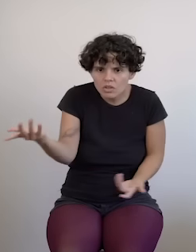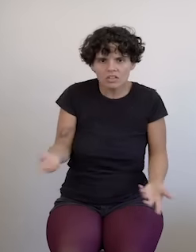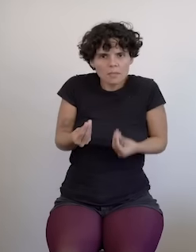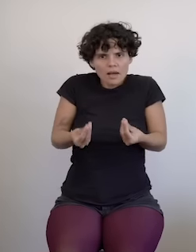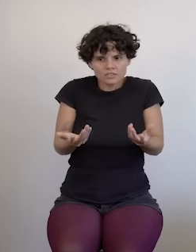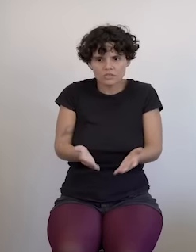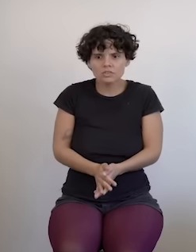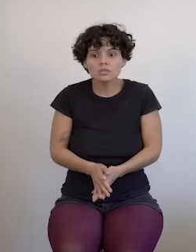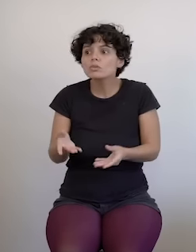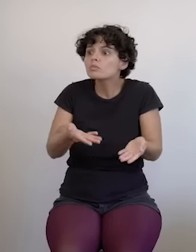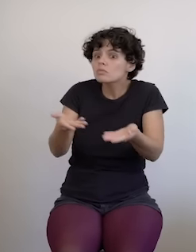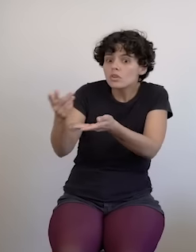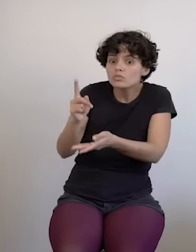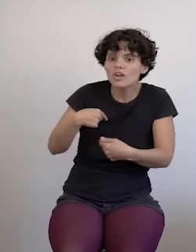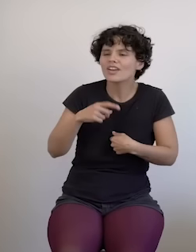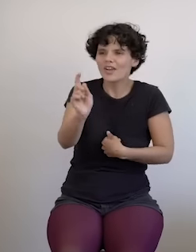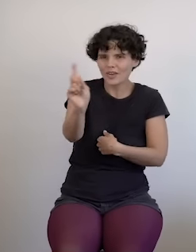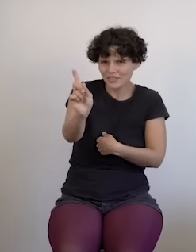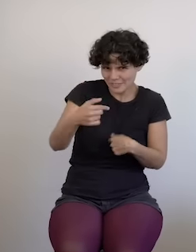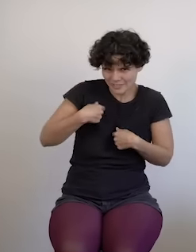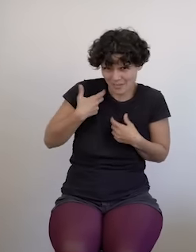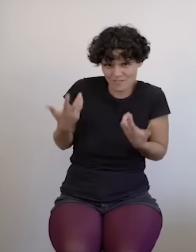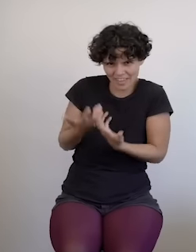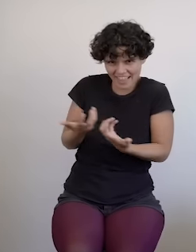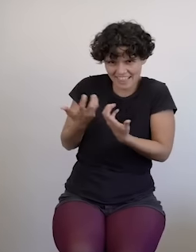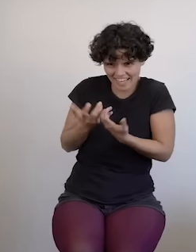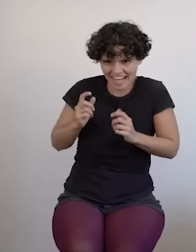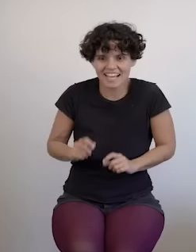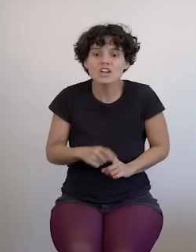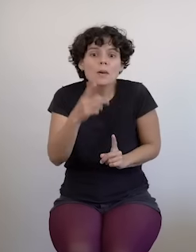no? Sí. Sí, está buena la con. ¿Quieres que un poquito?